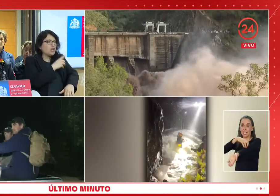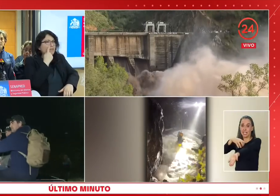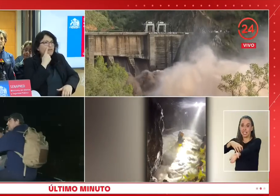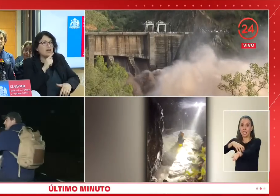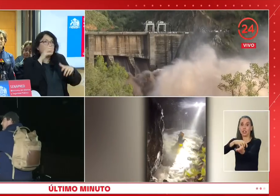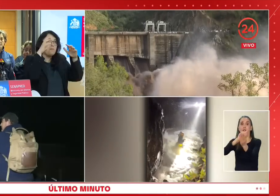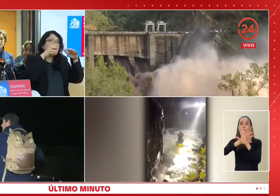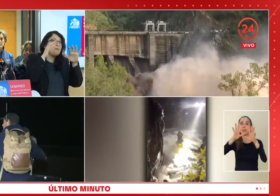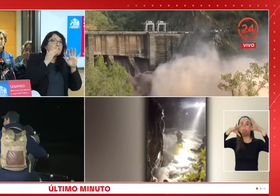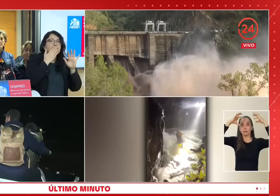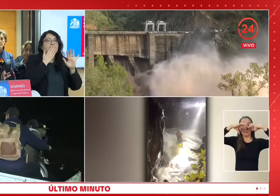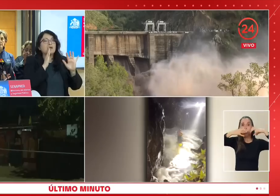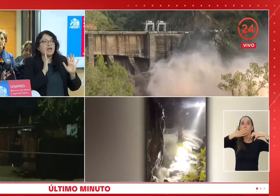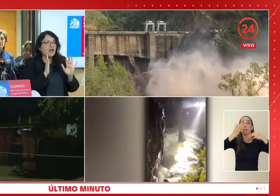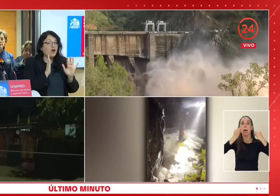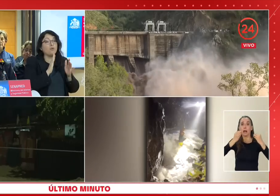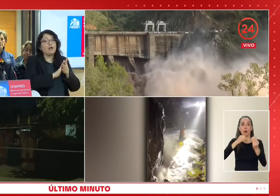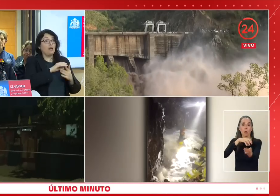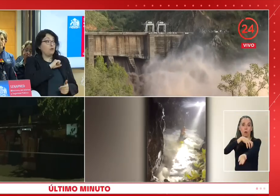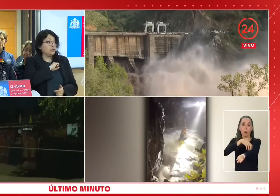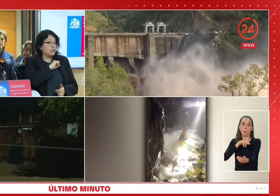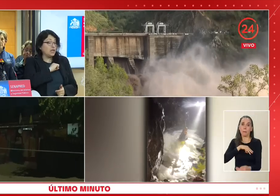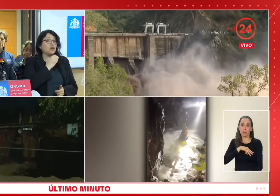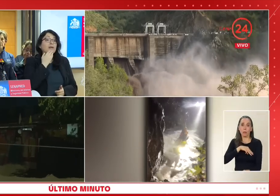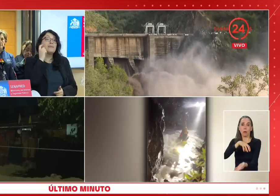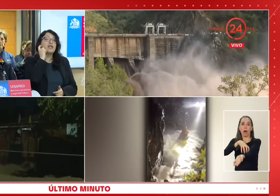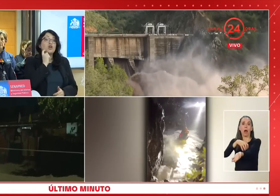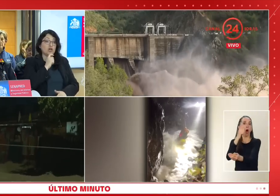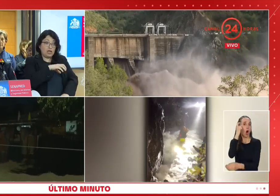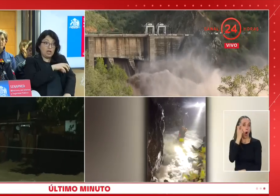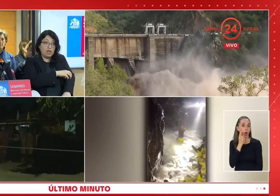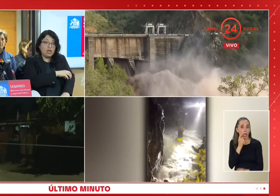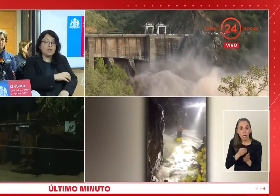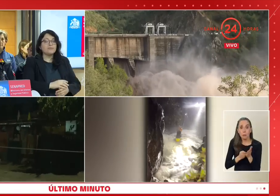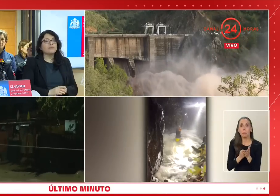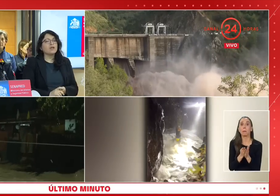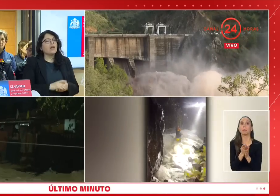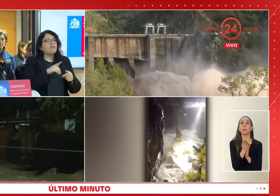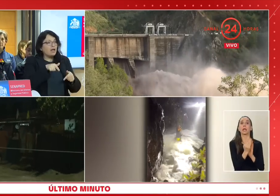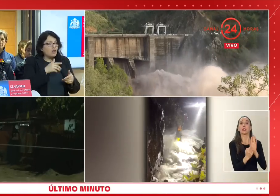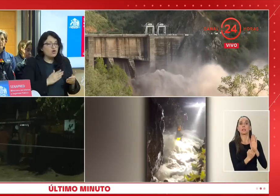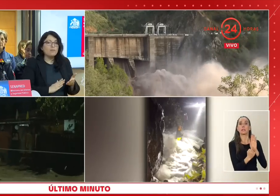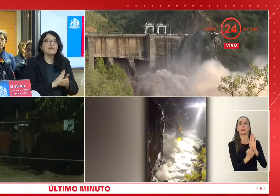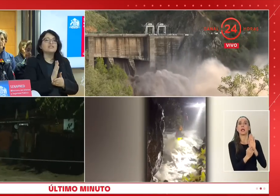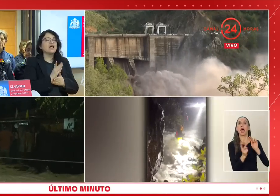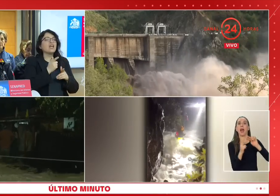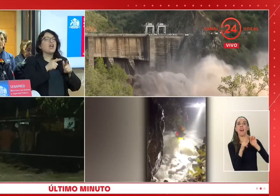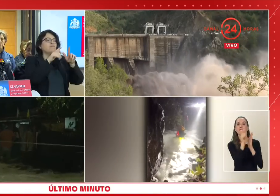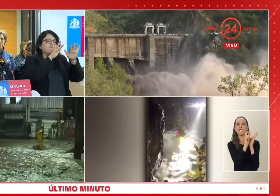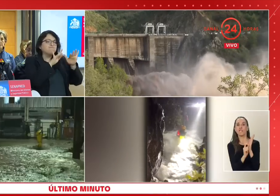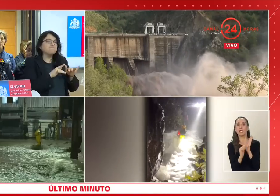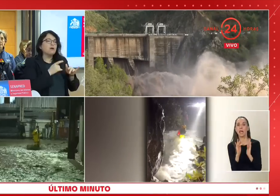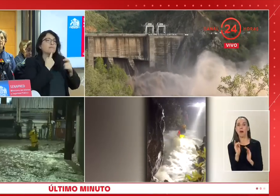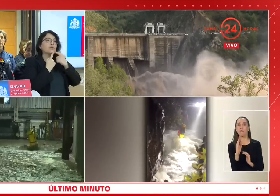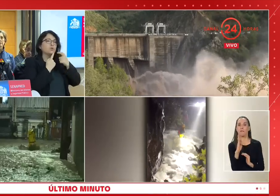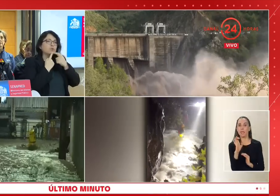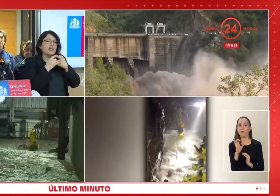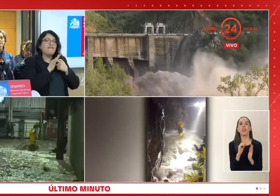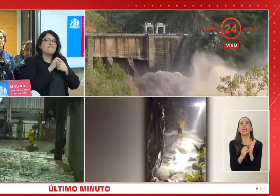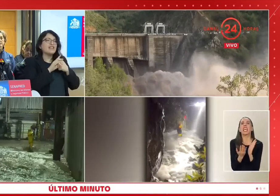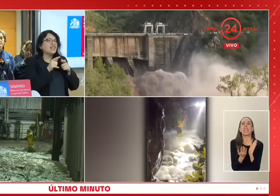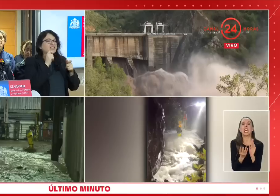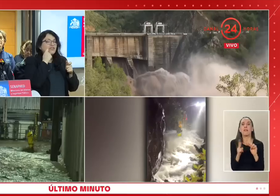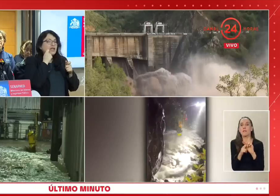el tiempo va a estar mejor La Metropolitana y o'higgins va a empezar a aplicarse la ficha Five la ficha básica de